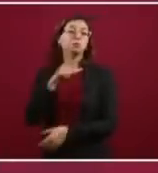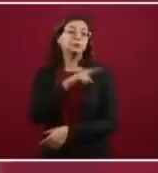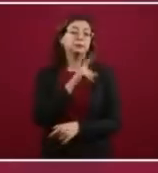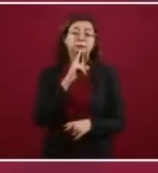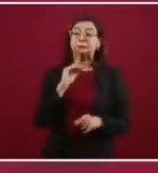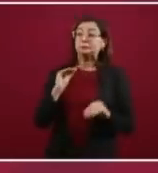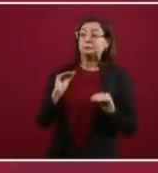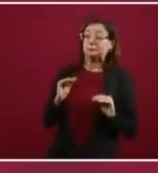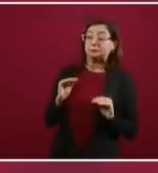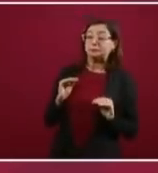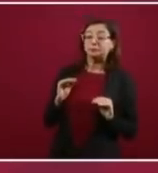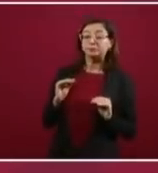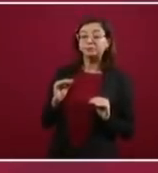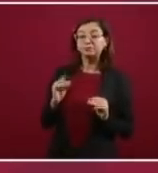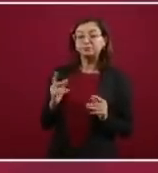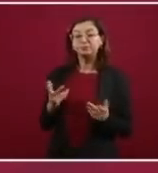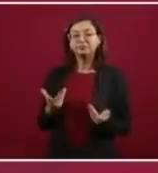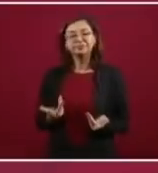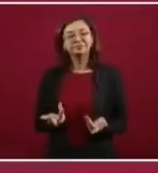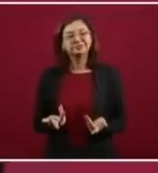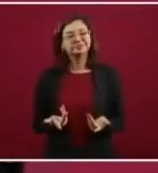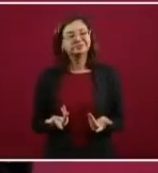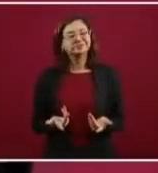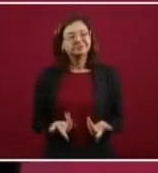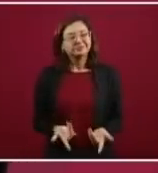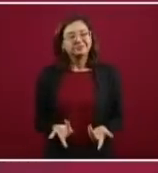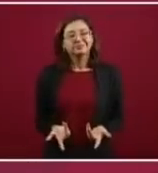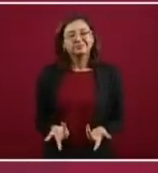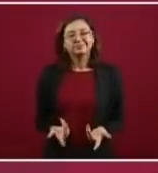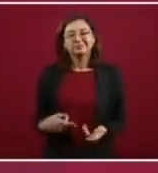Pero ¿cómo